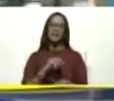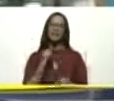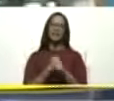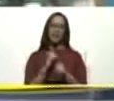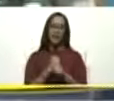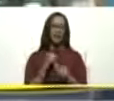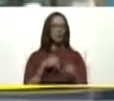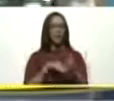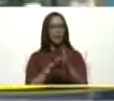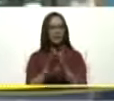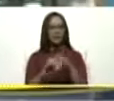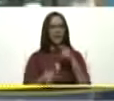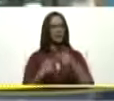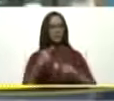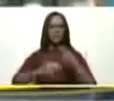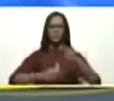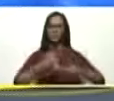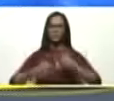trabajando, avanzando,